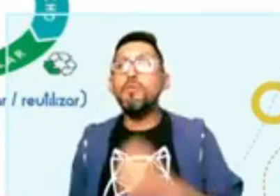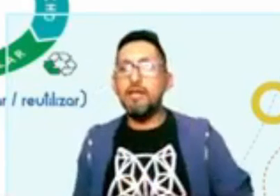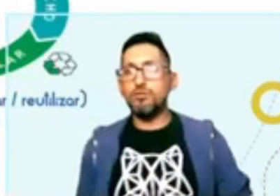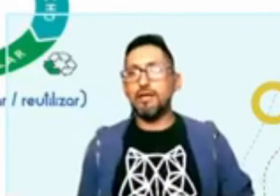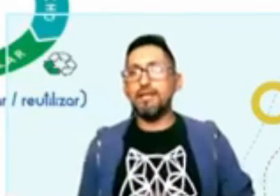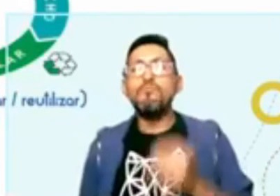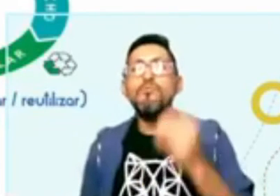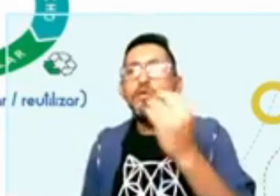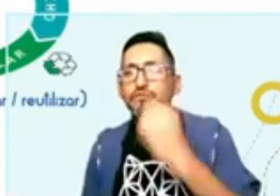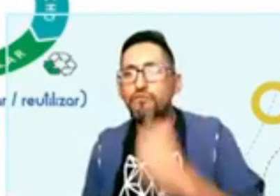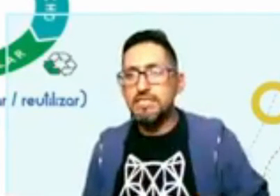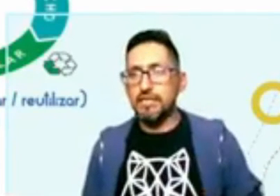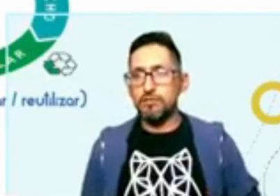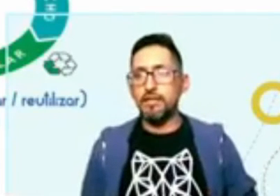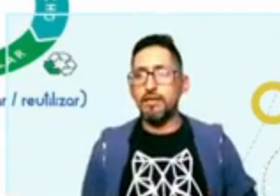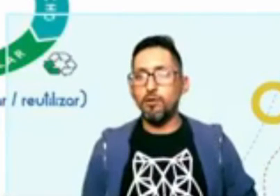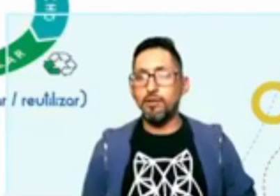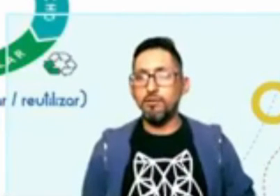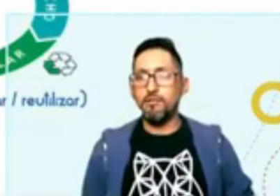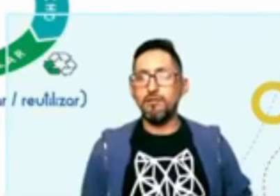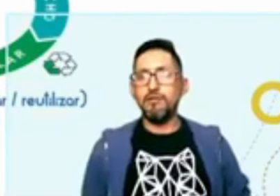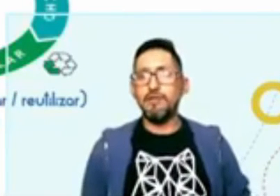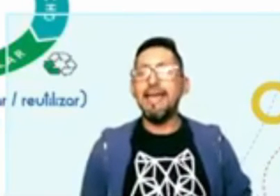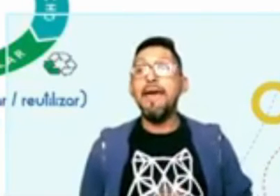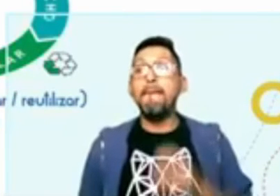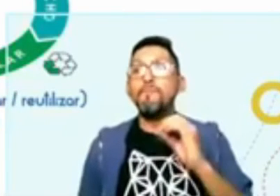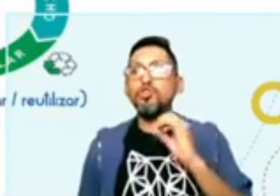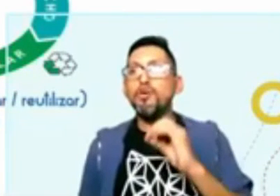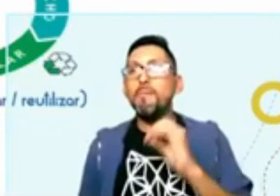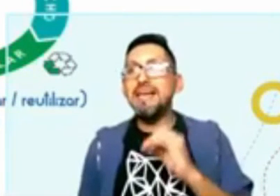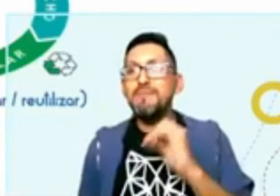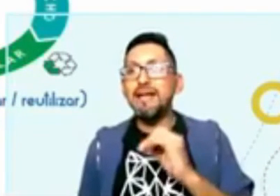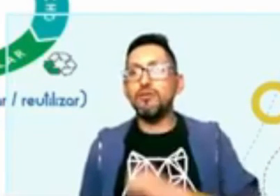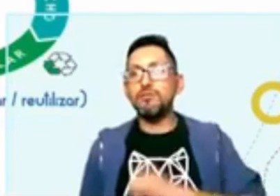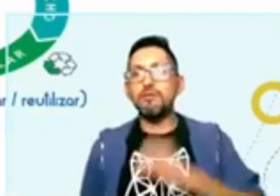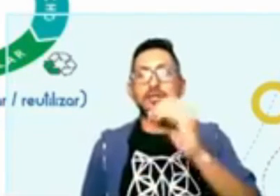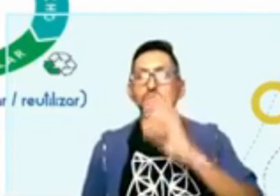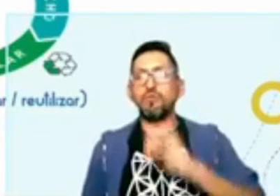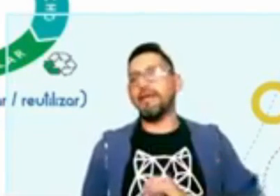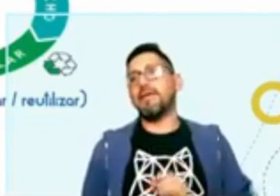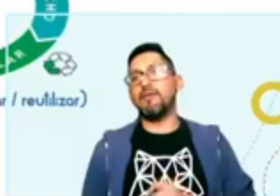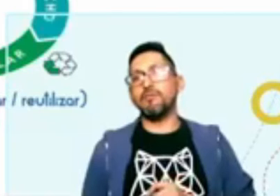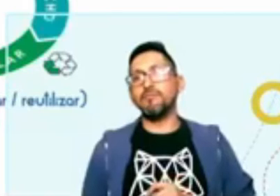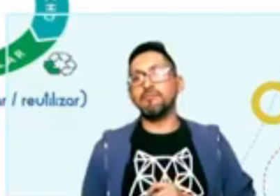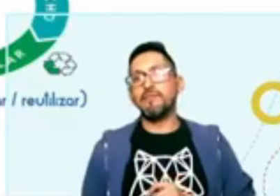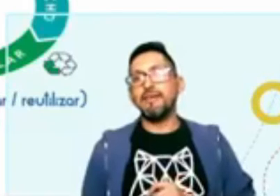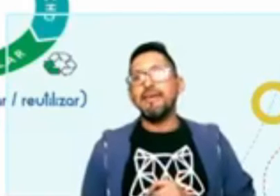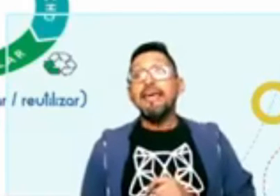muy valiosa, era muy difícil de conseguir el aluminio, ¿no? Era mucho más valioso que su vajilla de